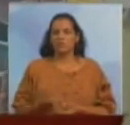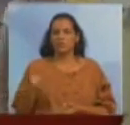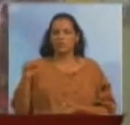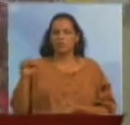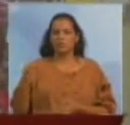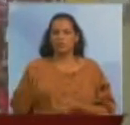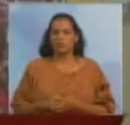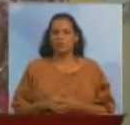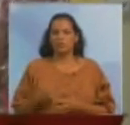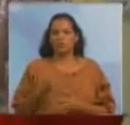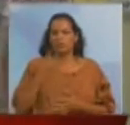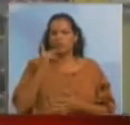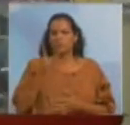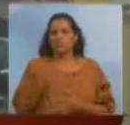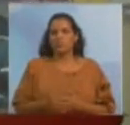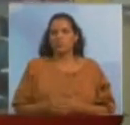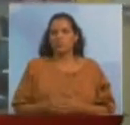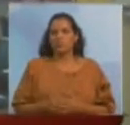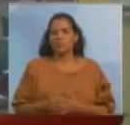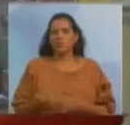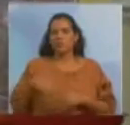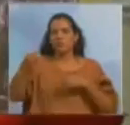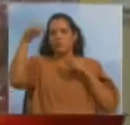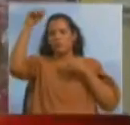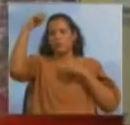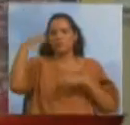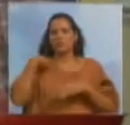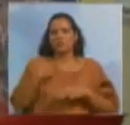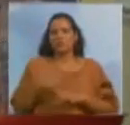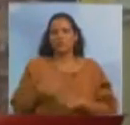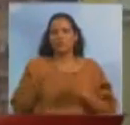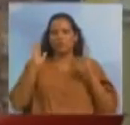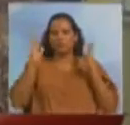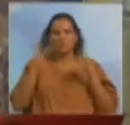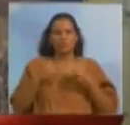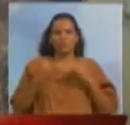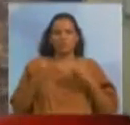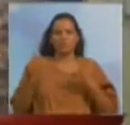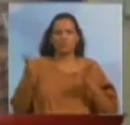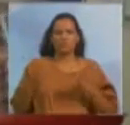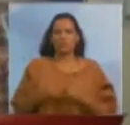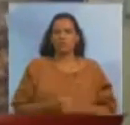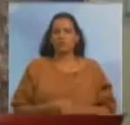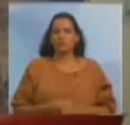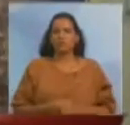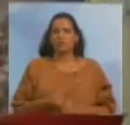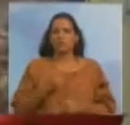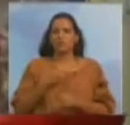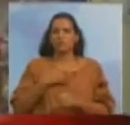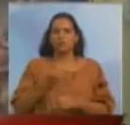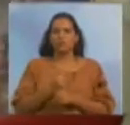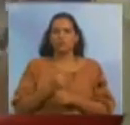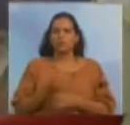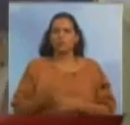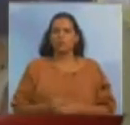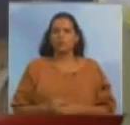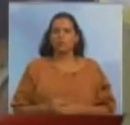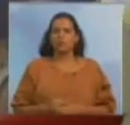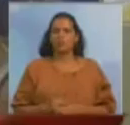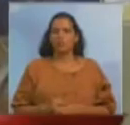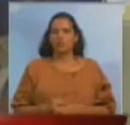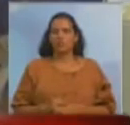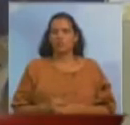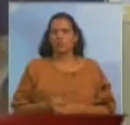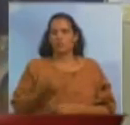Sí, parece que están huelga, brazos caídos, pero la atención adentro está normal, como usted se da cuenta, ¿no? Por supuesto, incomodada,